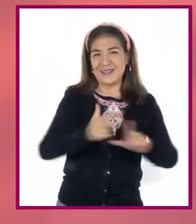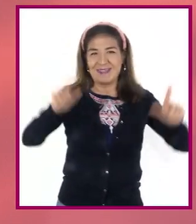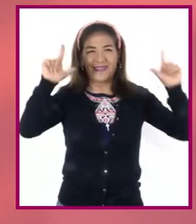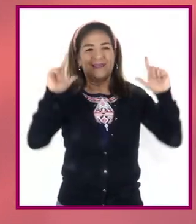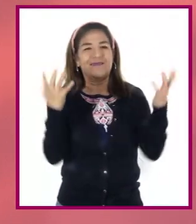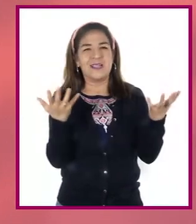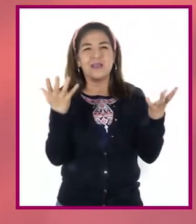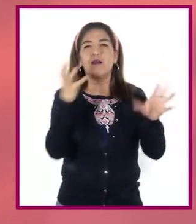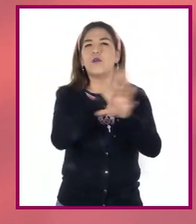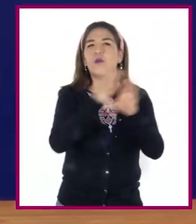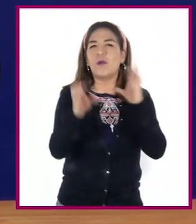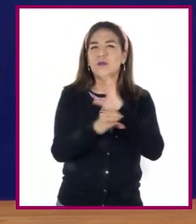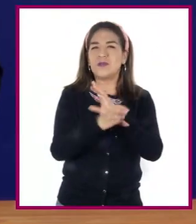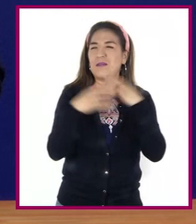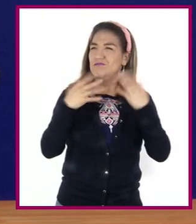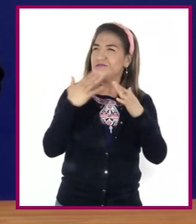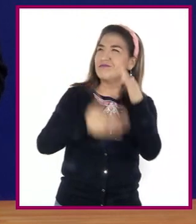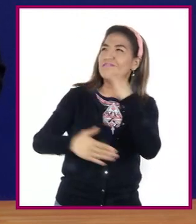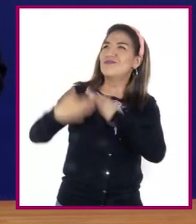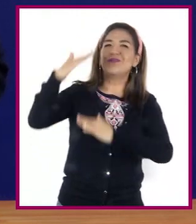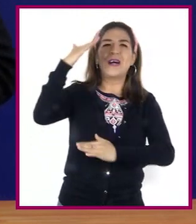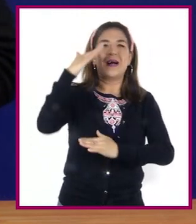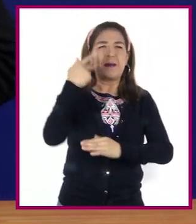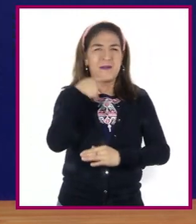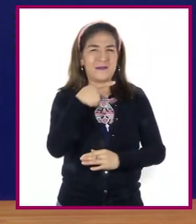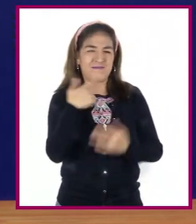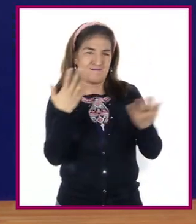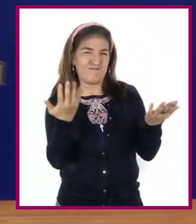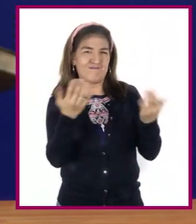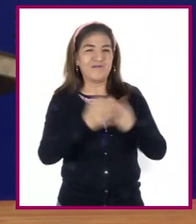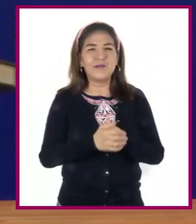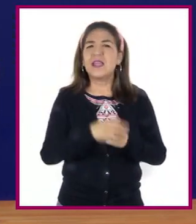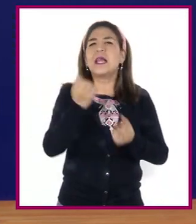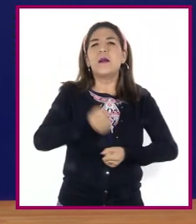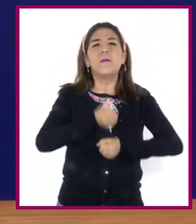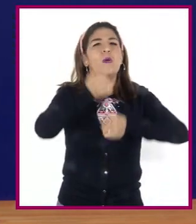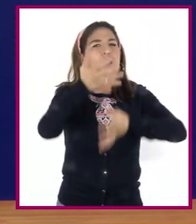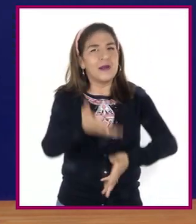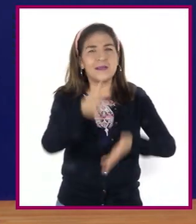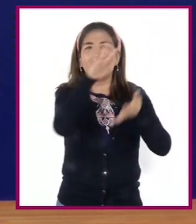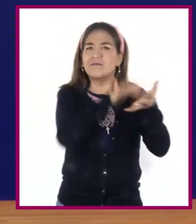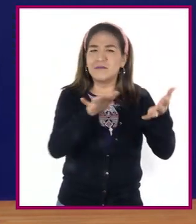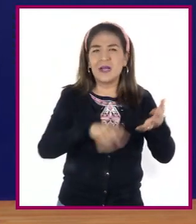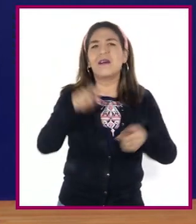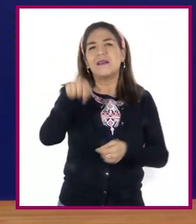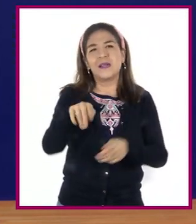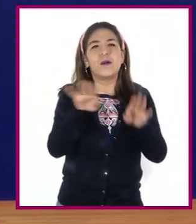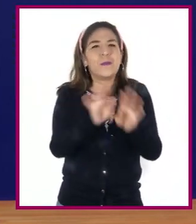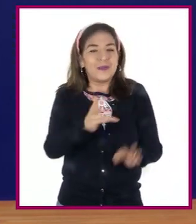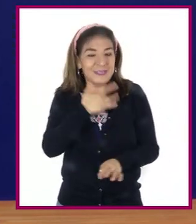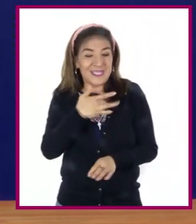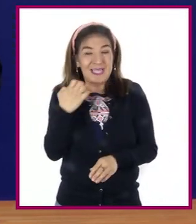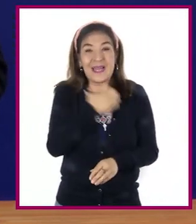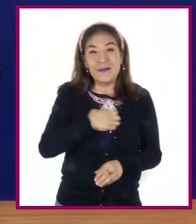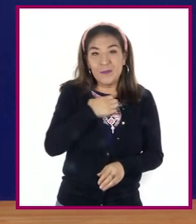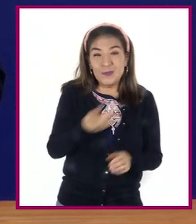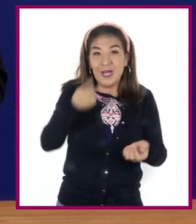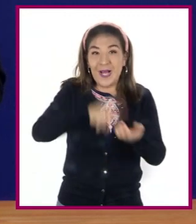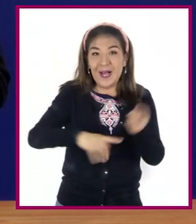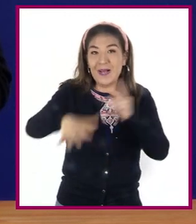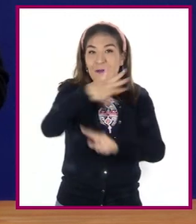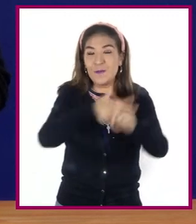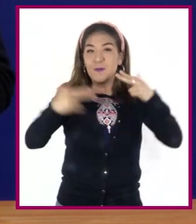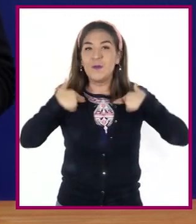para cosas muy elevadas, ¿no? Los textos poéticos son para todo aquello que le interese y le emocione al ser humano, o sea, para